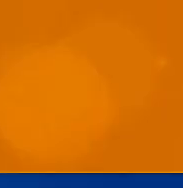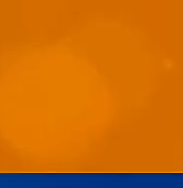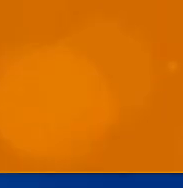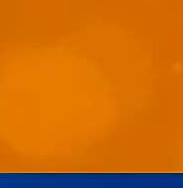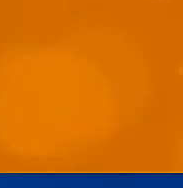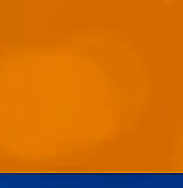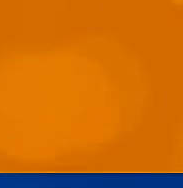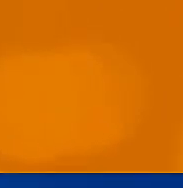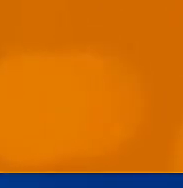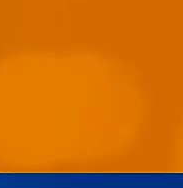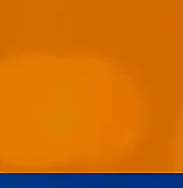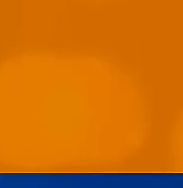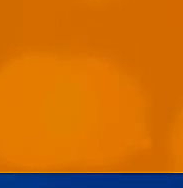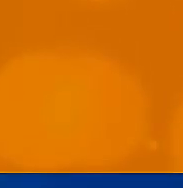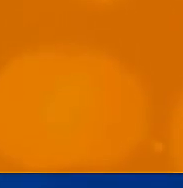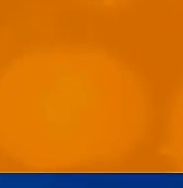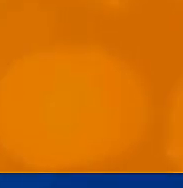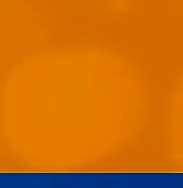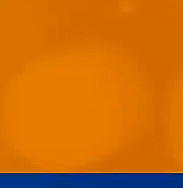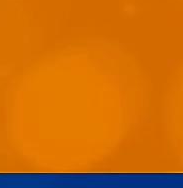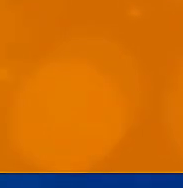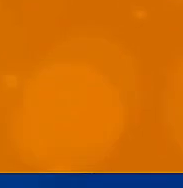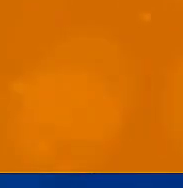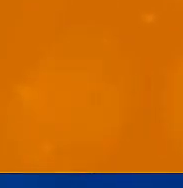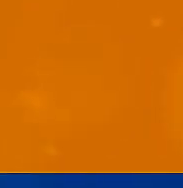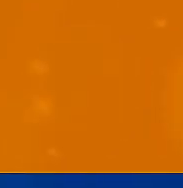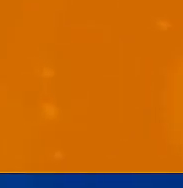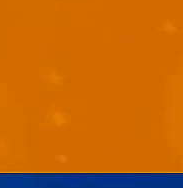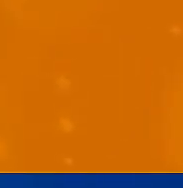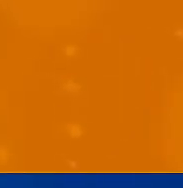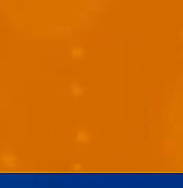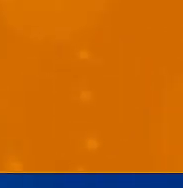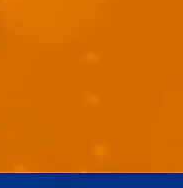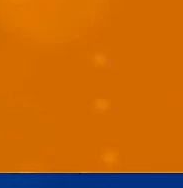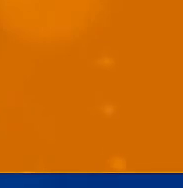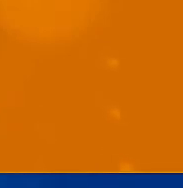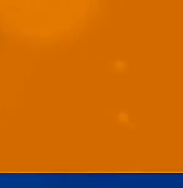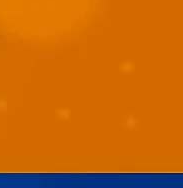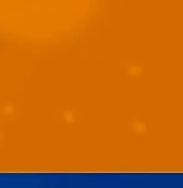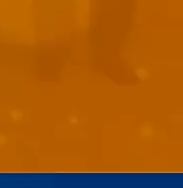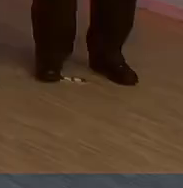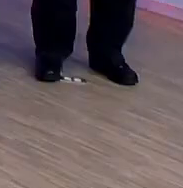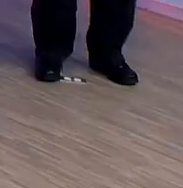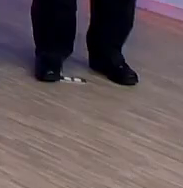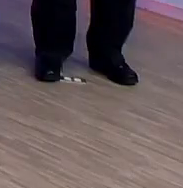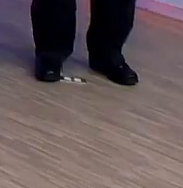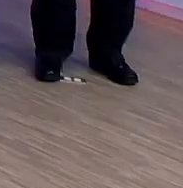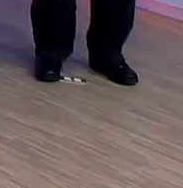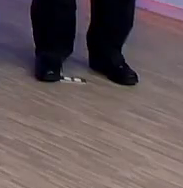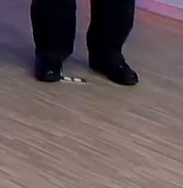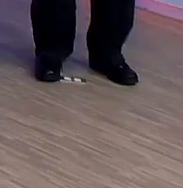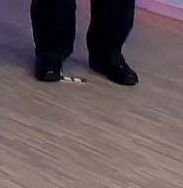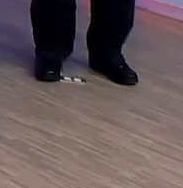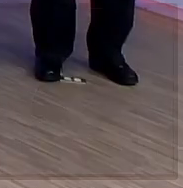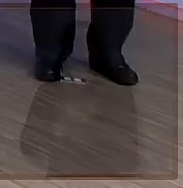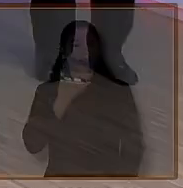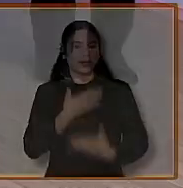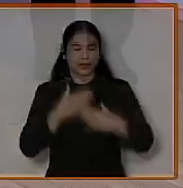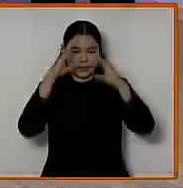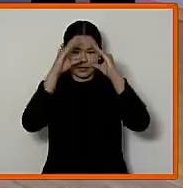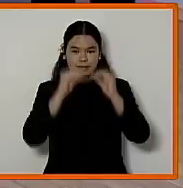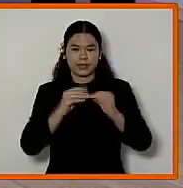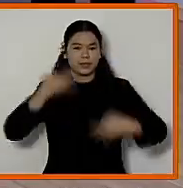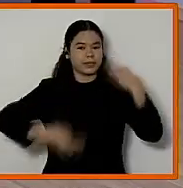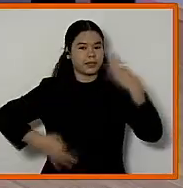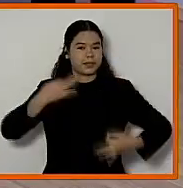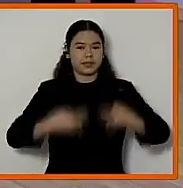mucha suerte tendré. Bienvenidos al sorteo Loto. ¡Loto! ¡Te cambia la vida! Muy buenas noches, qué